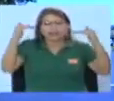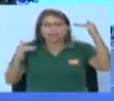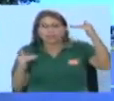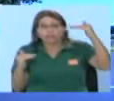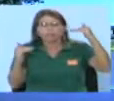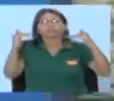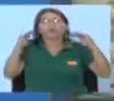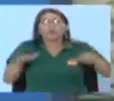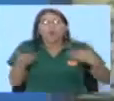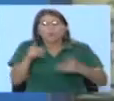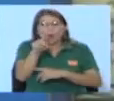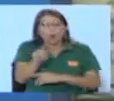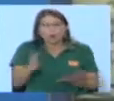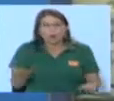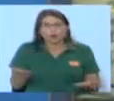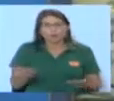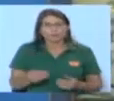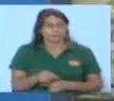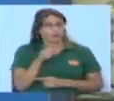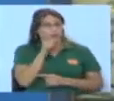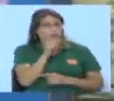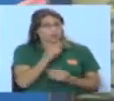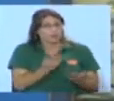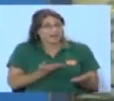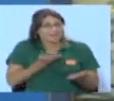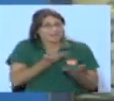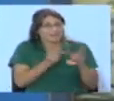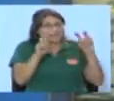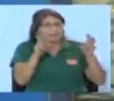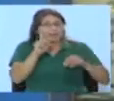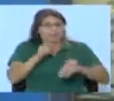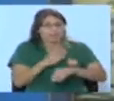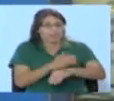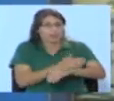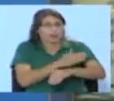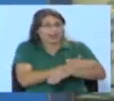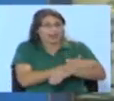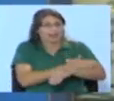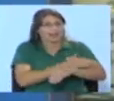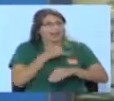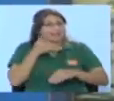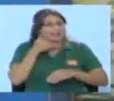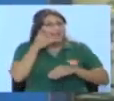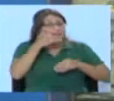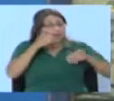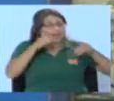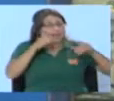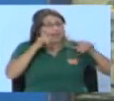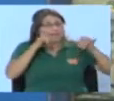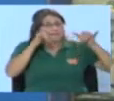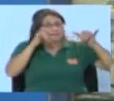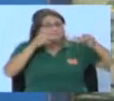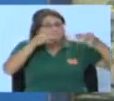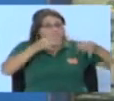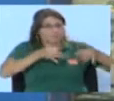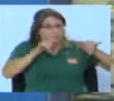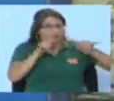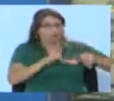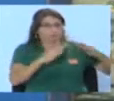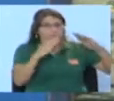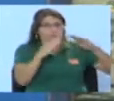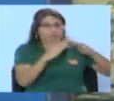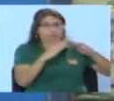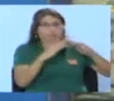Luis, usted planteaba el tema de que hay que mejorar la telefonía fija. Y bueno, una de las cosas que ha